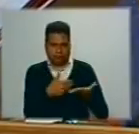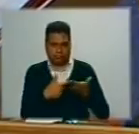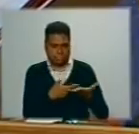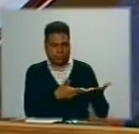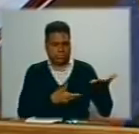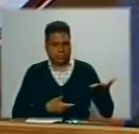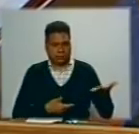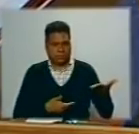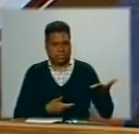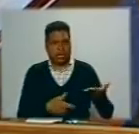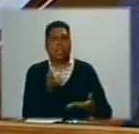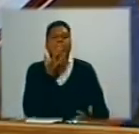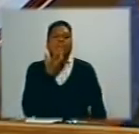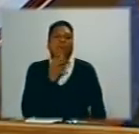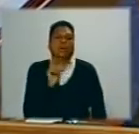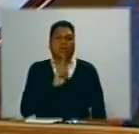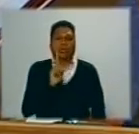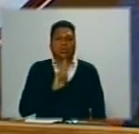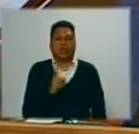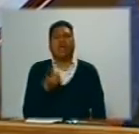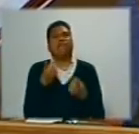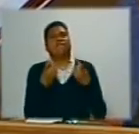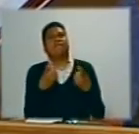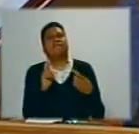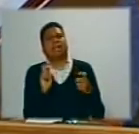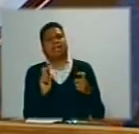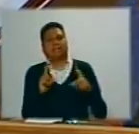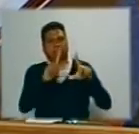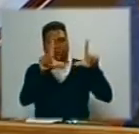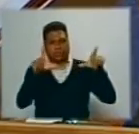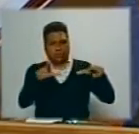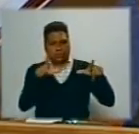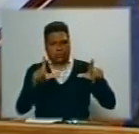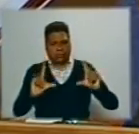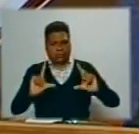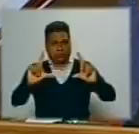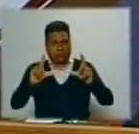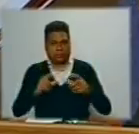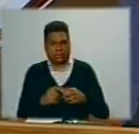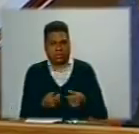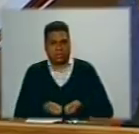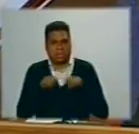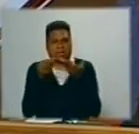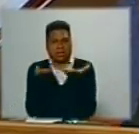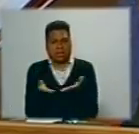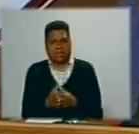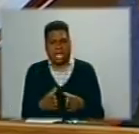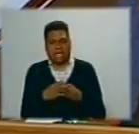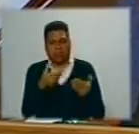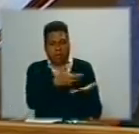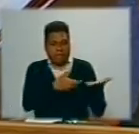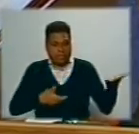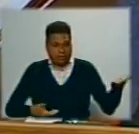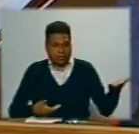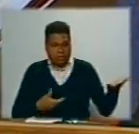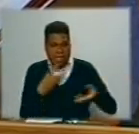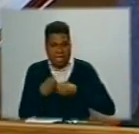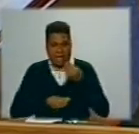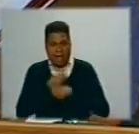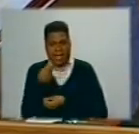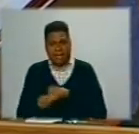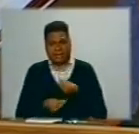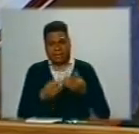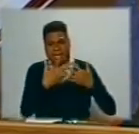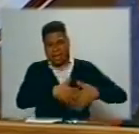venta no se entregue el bien, deberán indicar en la factura el lugar y la fecha en que se hará la entrega. Toda factura emitida por las